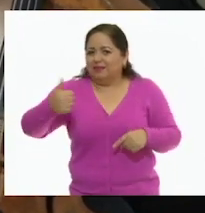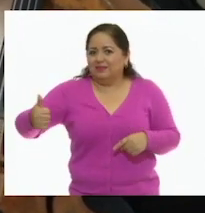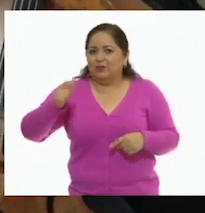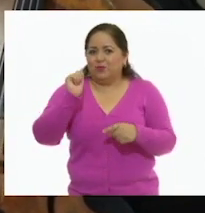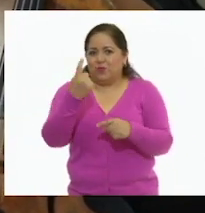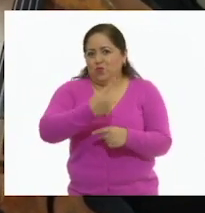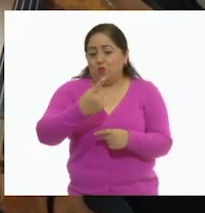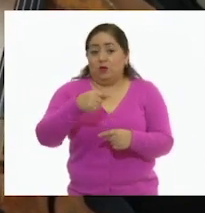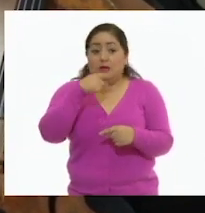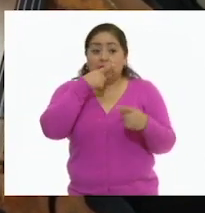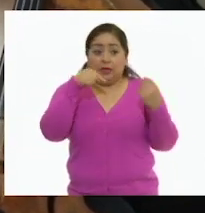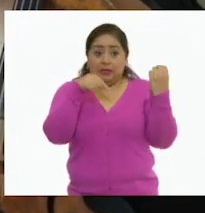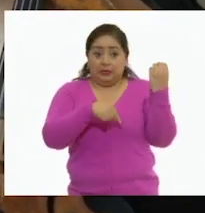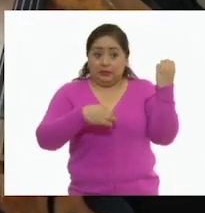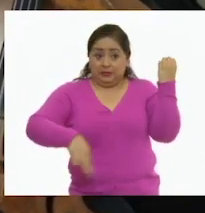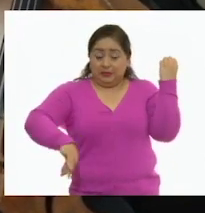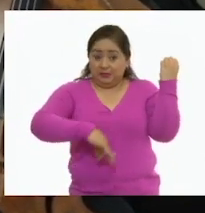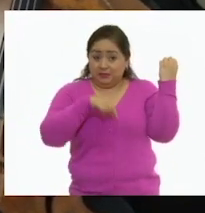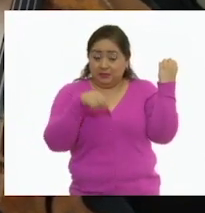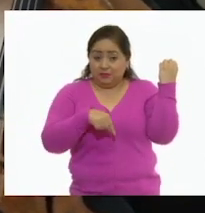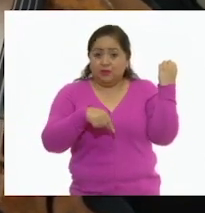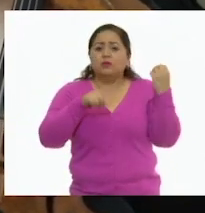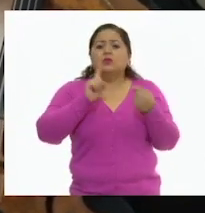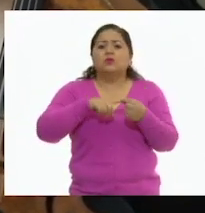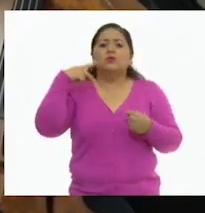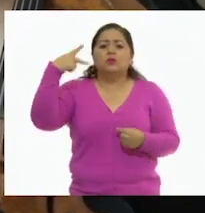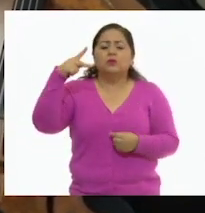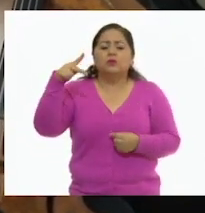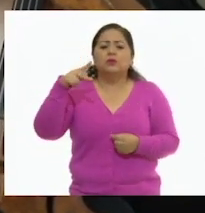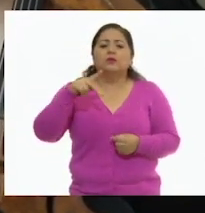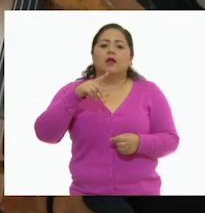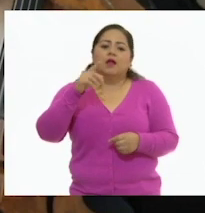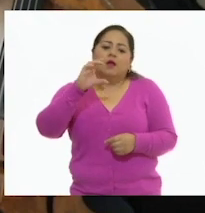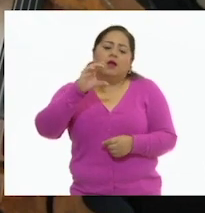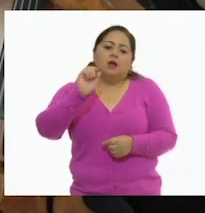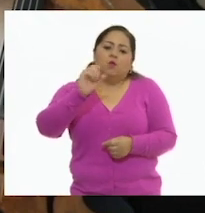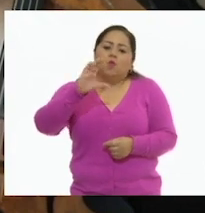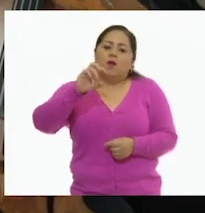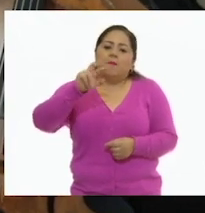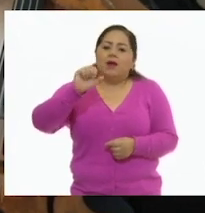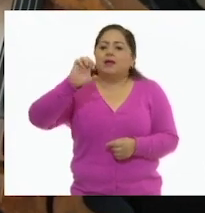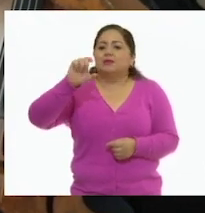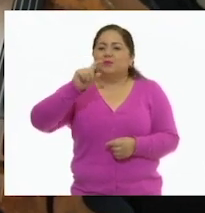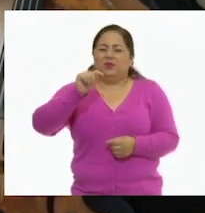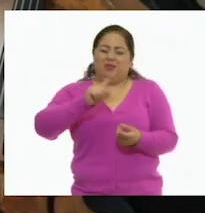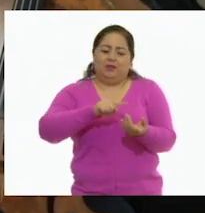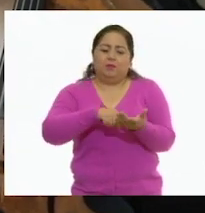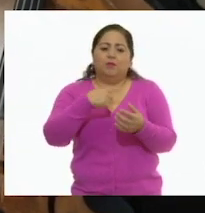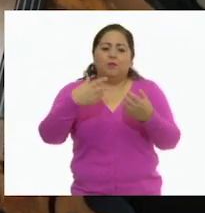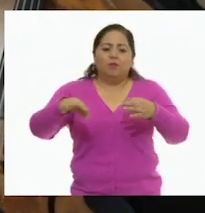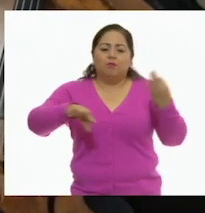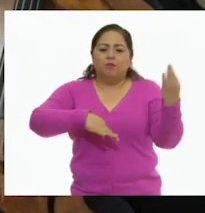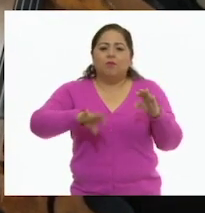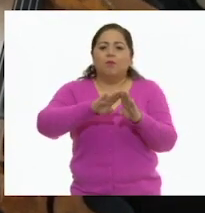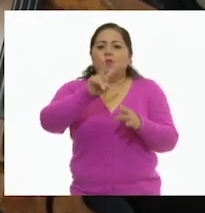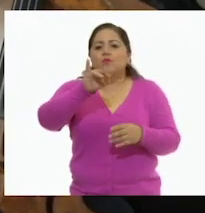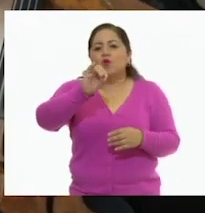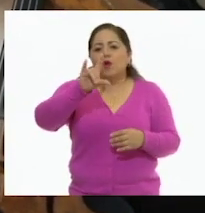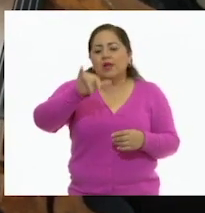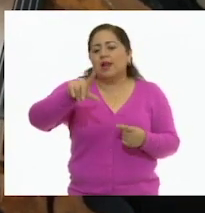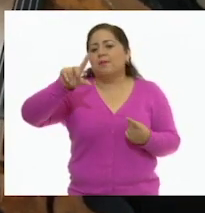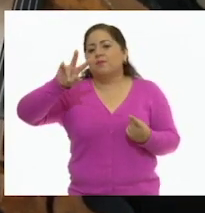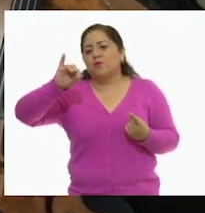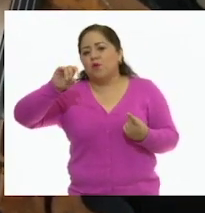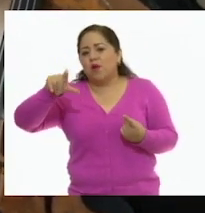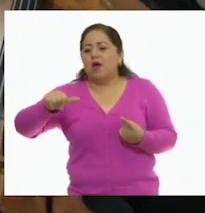orquesta. Este instrumento, el violonchelo, pertenece a la familia de la cuerda frotada. Instrumentos como el violín, la viola y